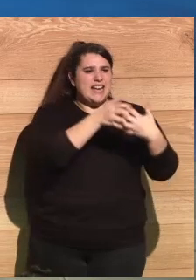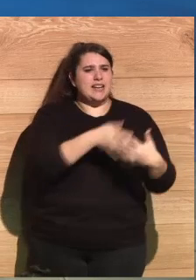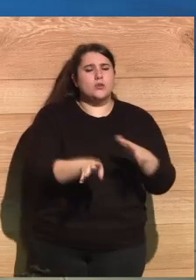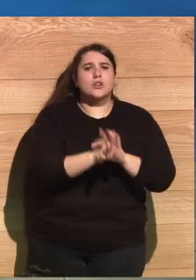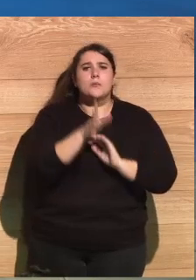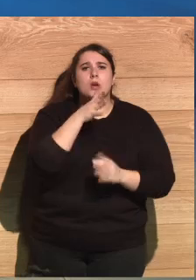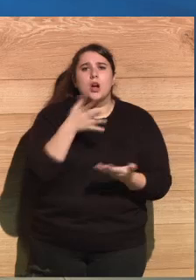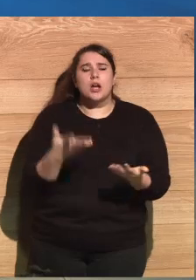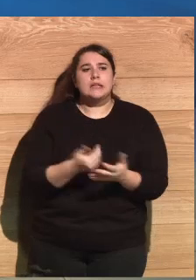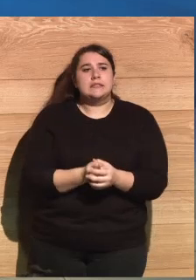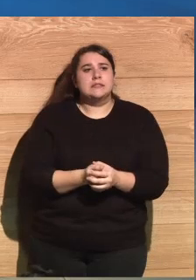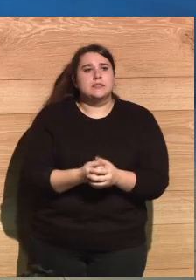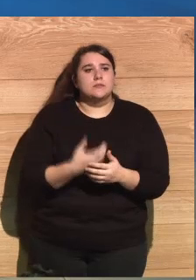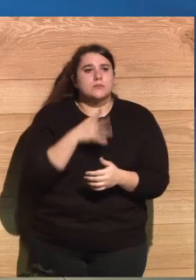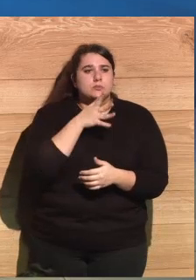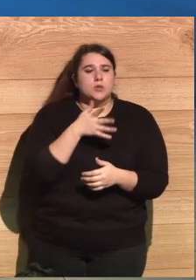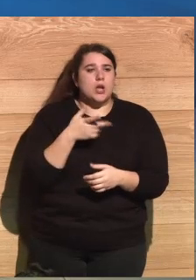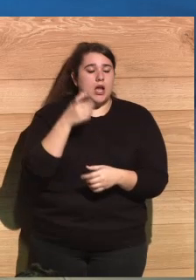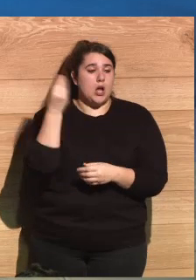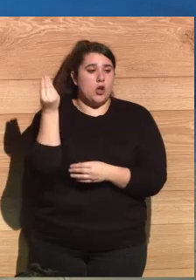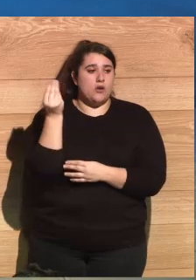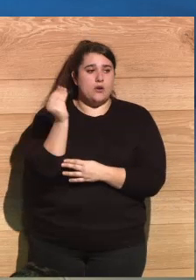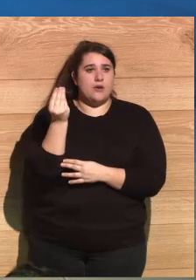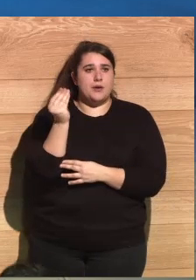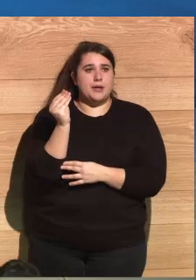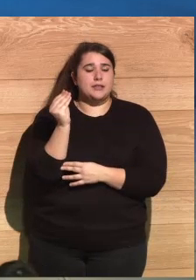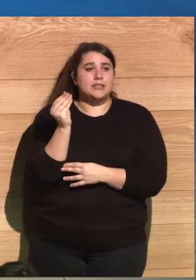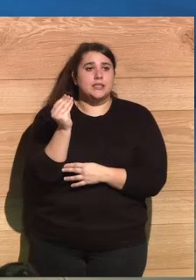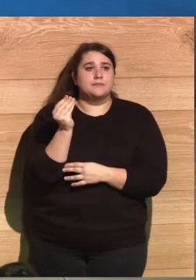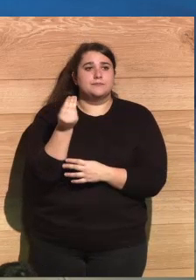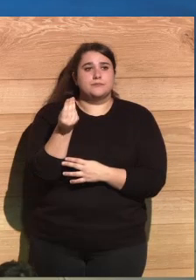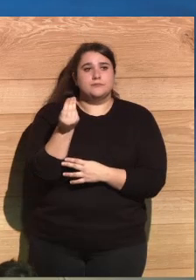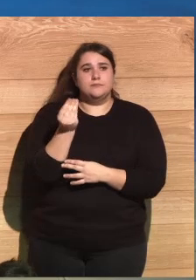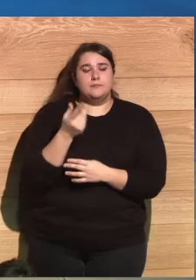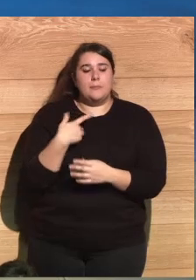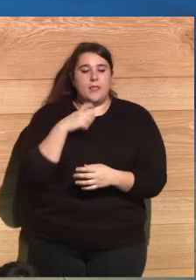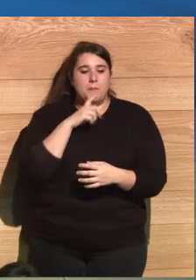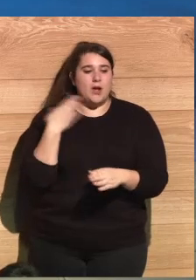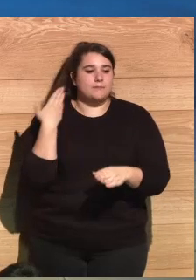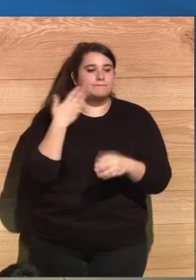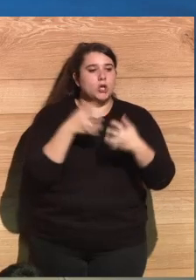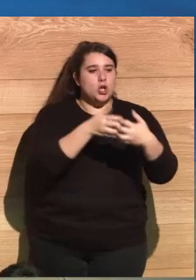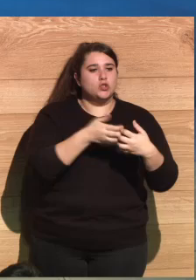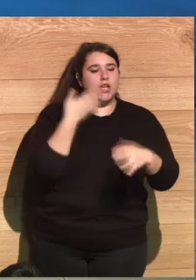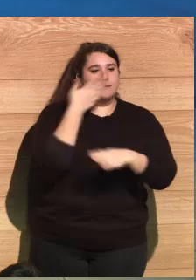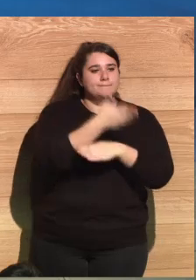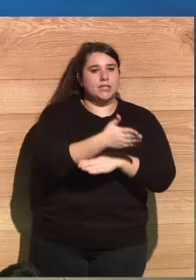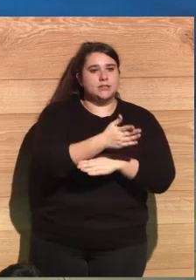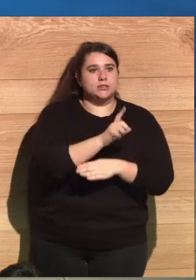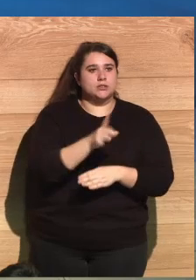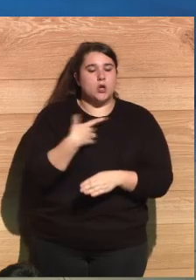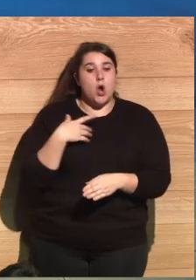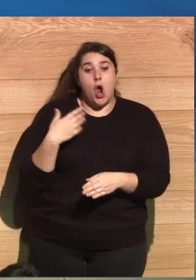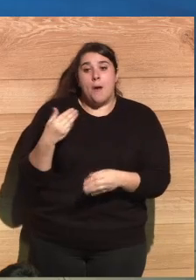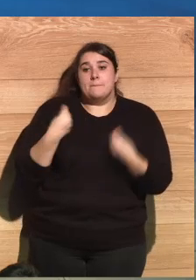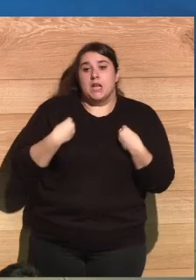la reflexión? Porque el sustrato de estos jóvenes no sería ir a luchar. Cualquier otra opción de